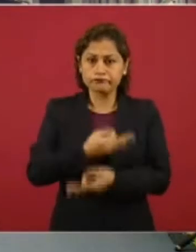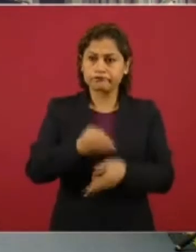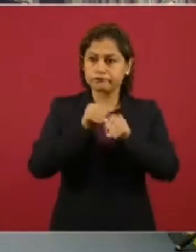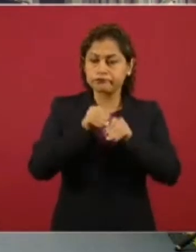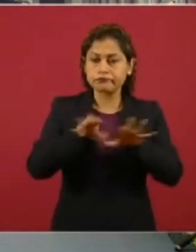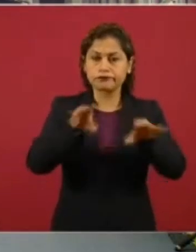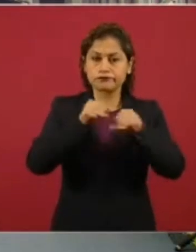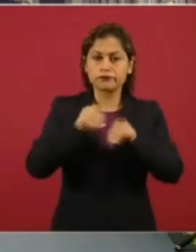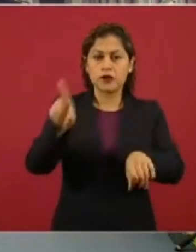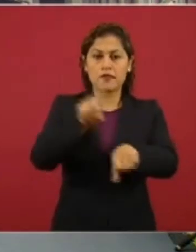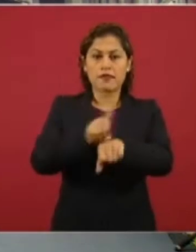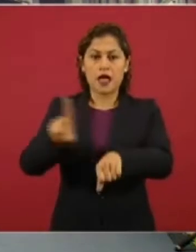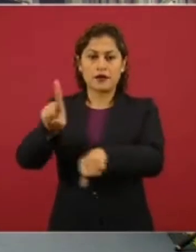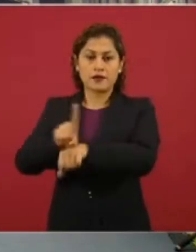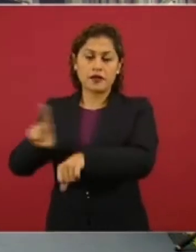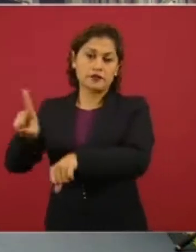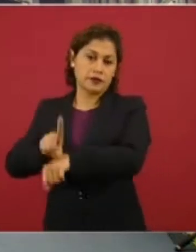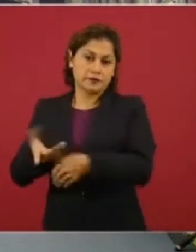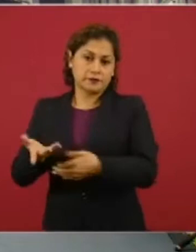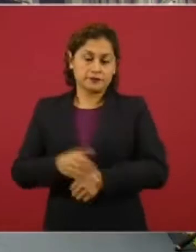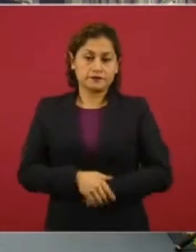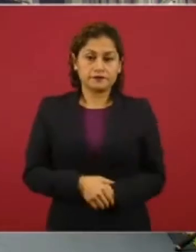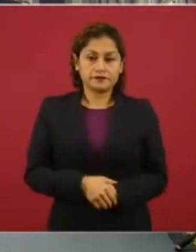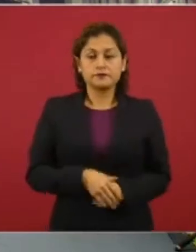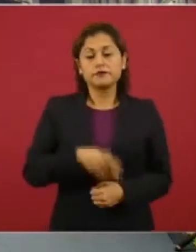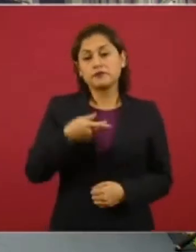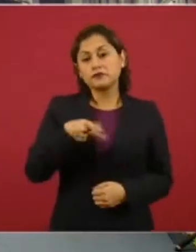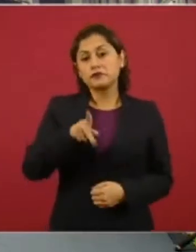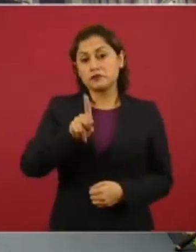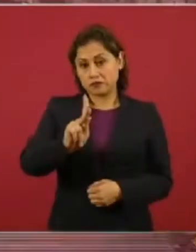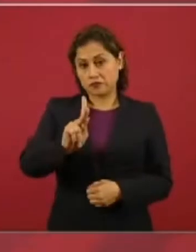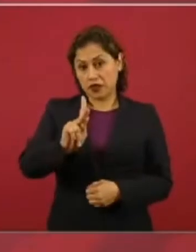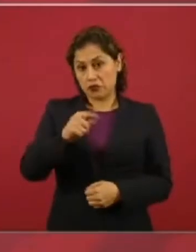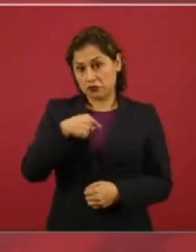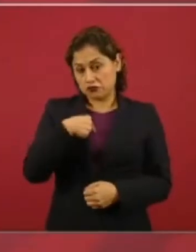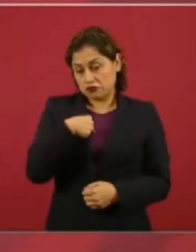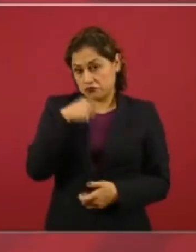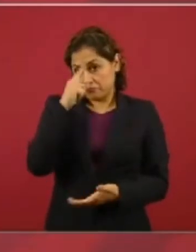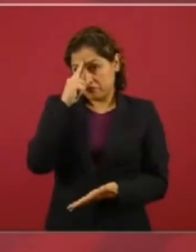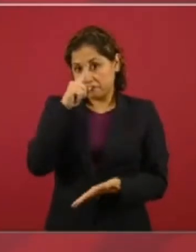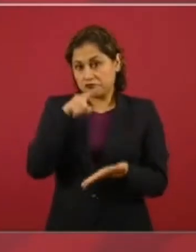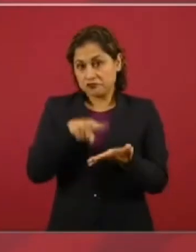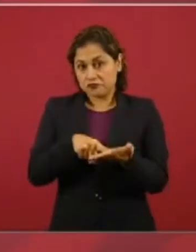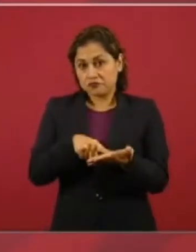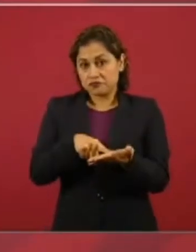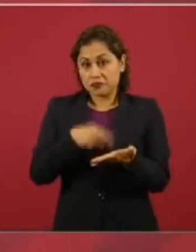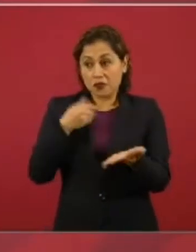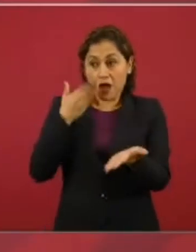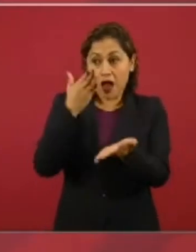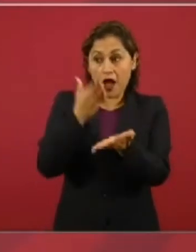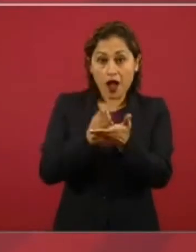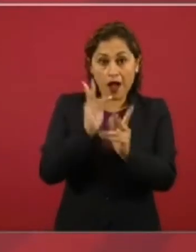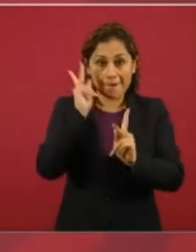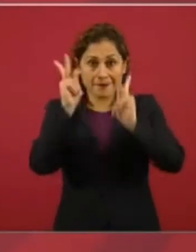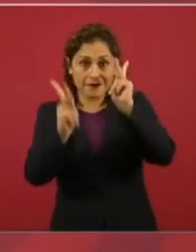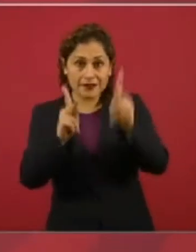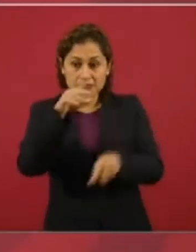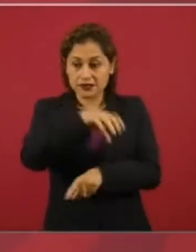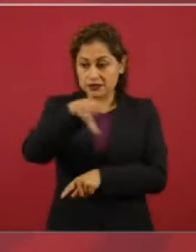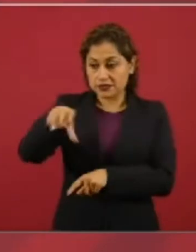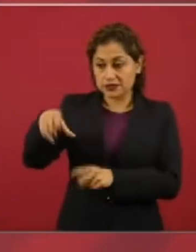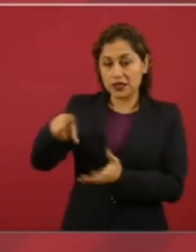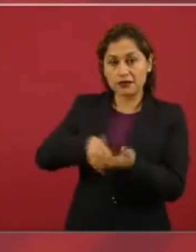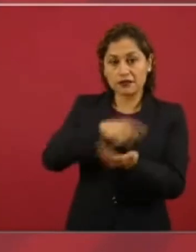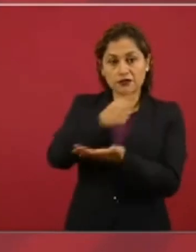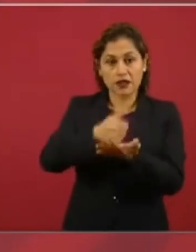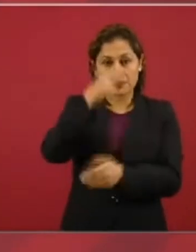informando constantemente. Pero consideré que era mejor suspender la